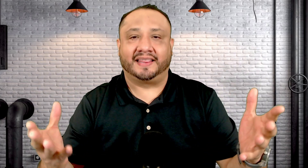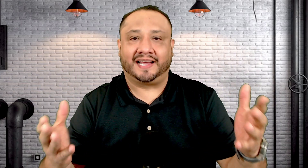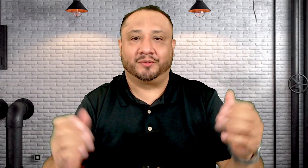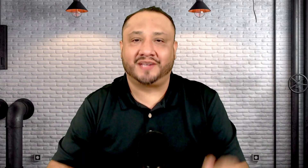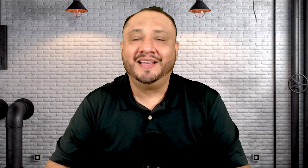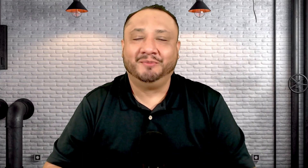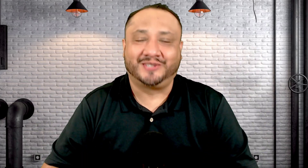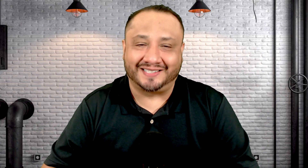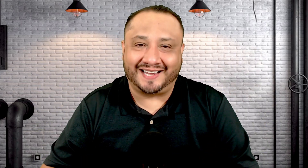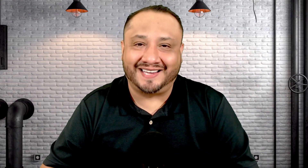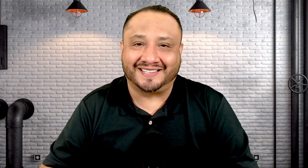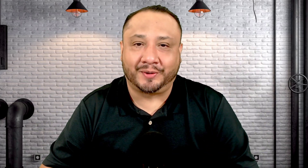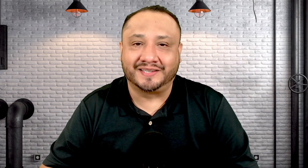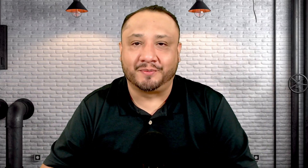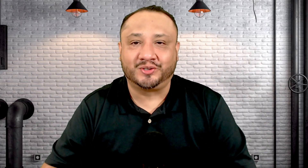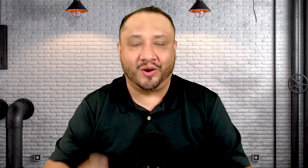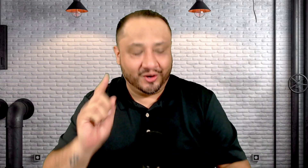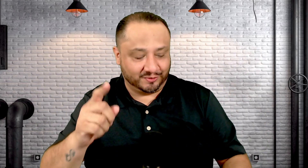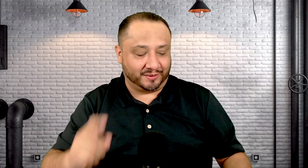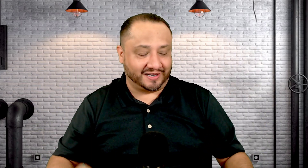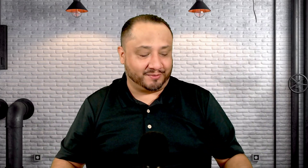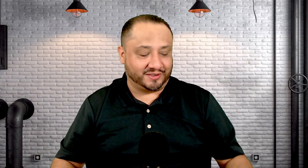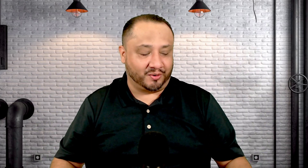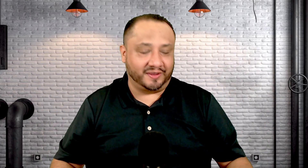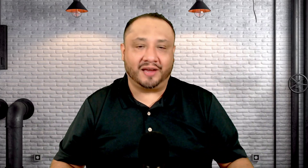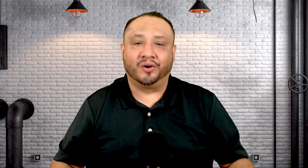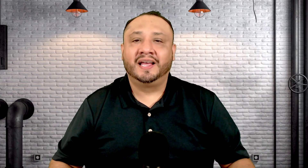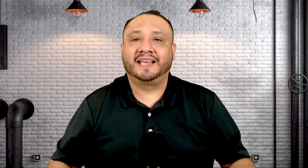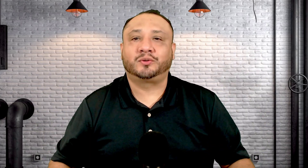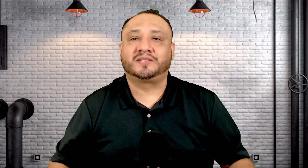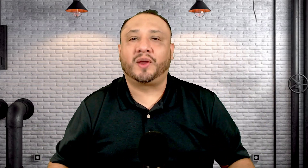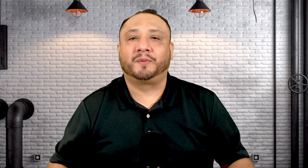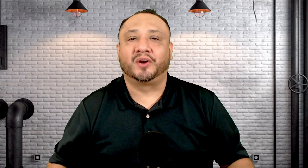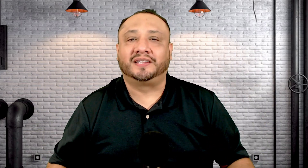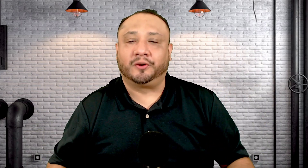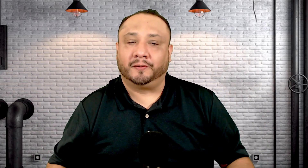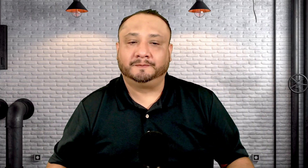también se la dejamos, ¿eh? Muchas gracias, cuídense mucho, nos vemos en el próximo video. Esto es Ruedo Político.